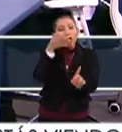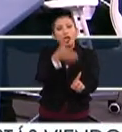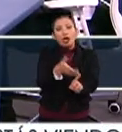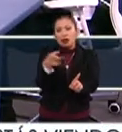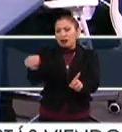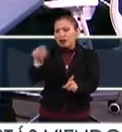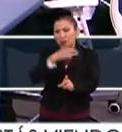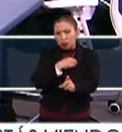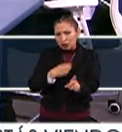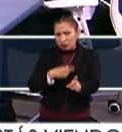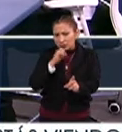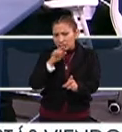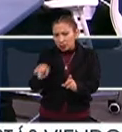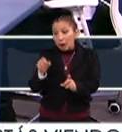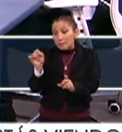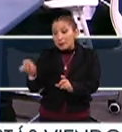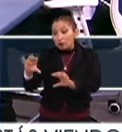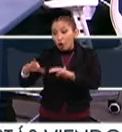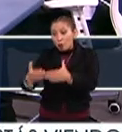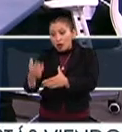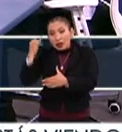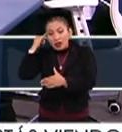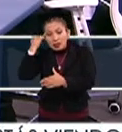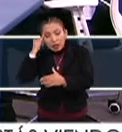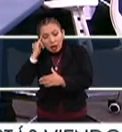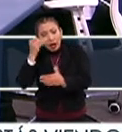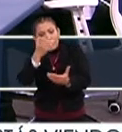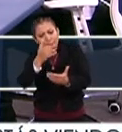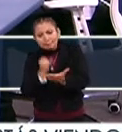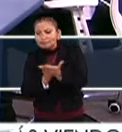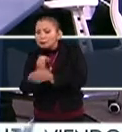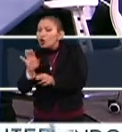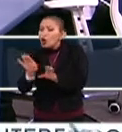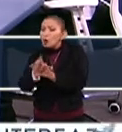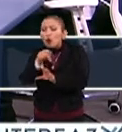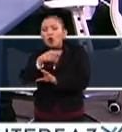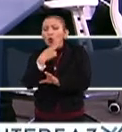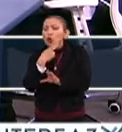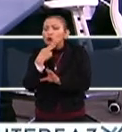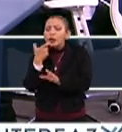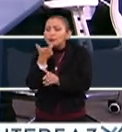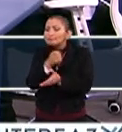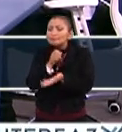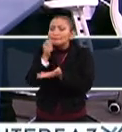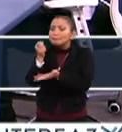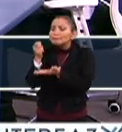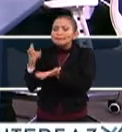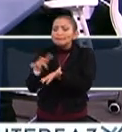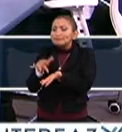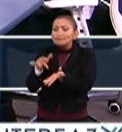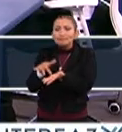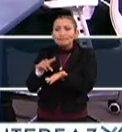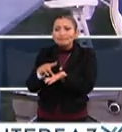exactamente en el municipio, sino que la propia comunidad indígena determine qué tipo de